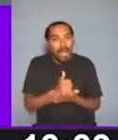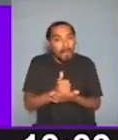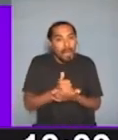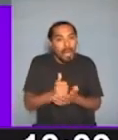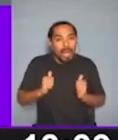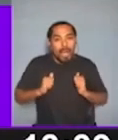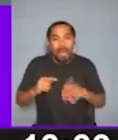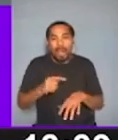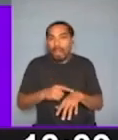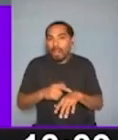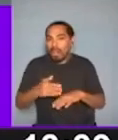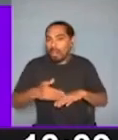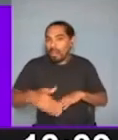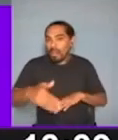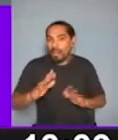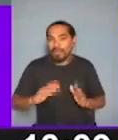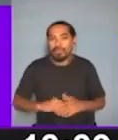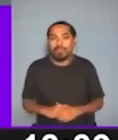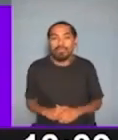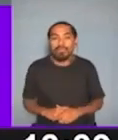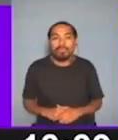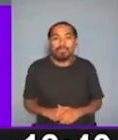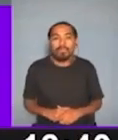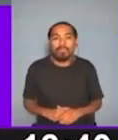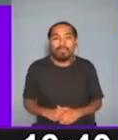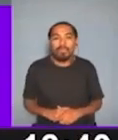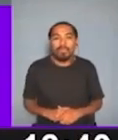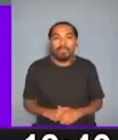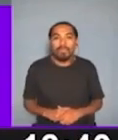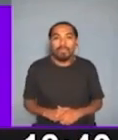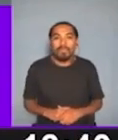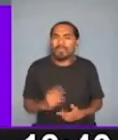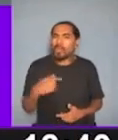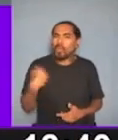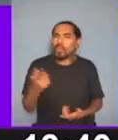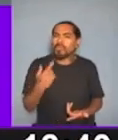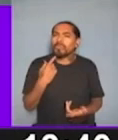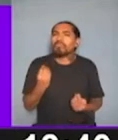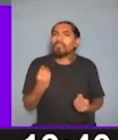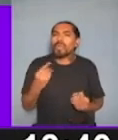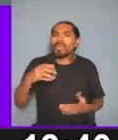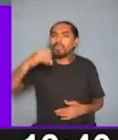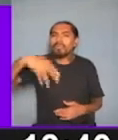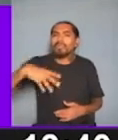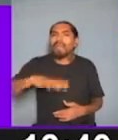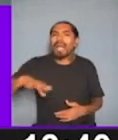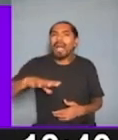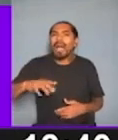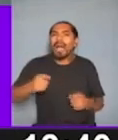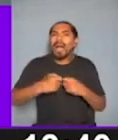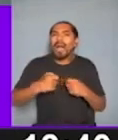las próximas horas los impactos de pago. Mientras tanto, ¿por qué estamos nosotros acá en la sede de la UTA? Porque hay